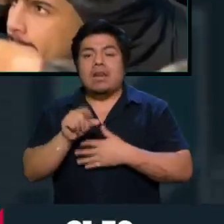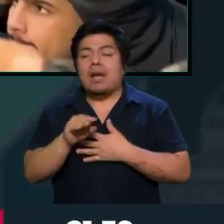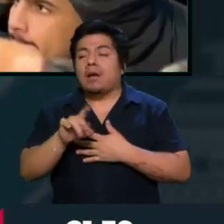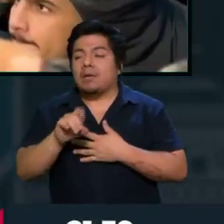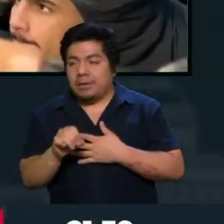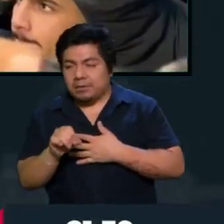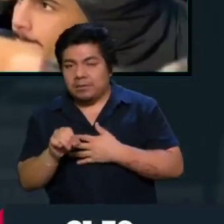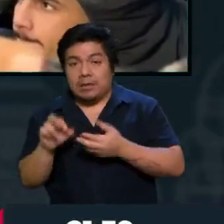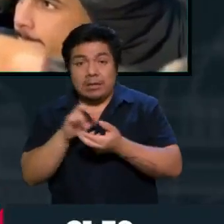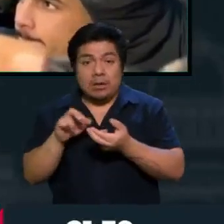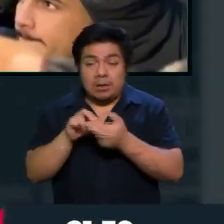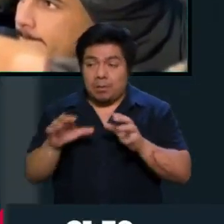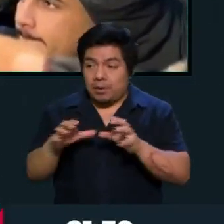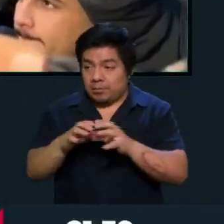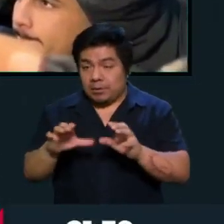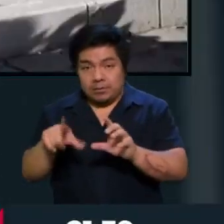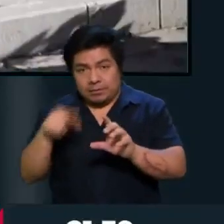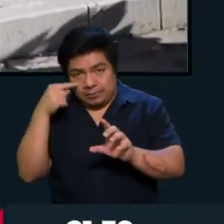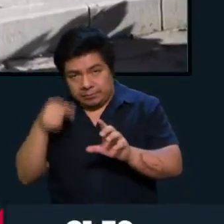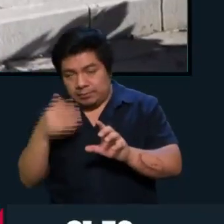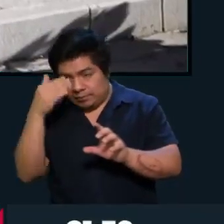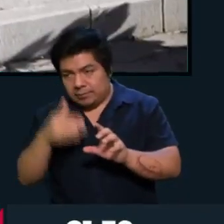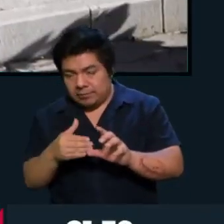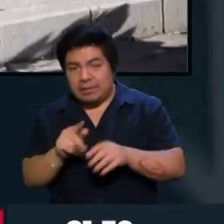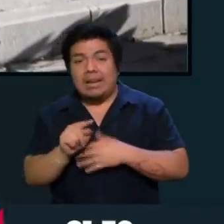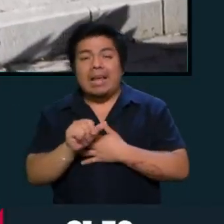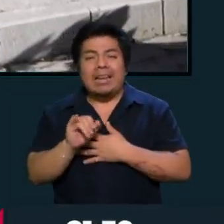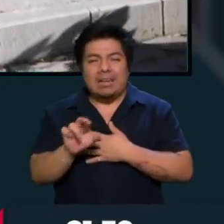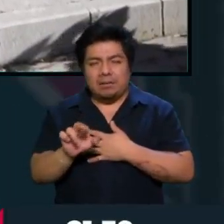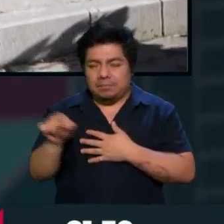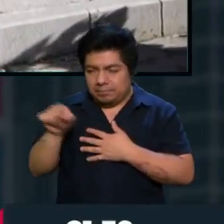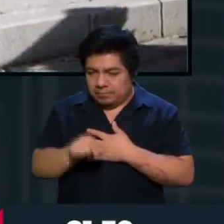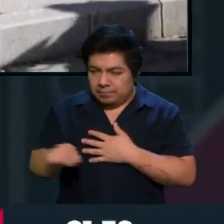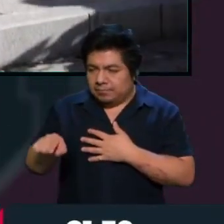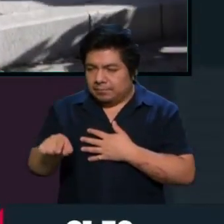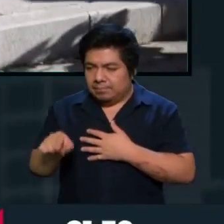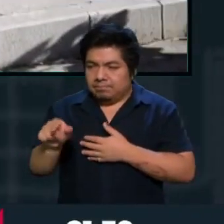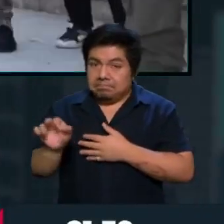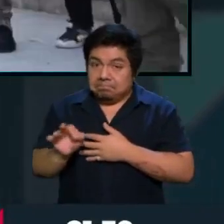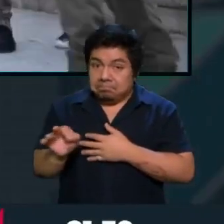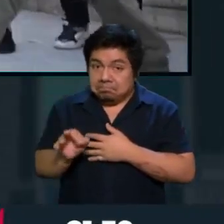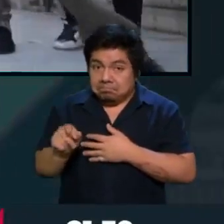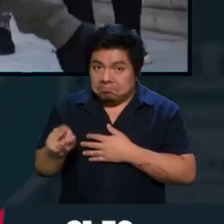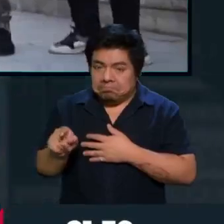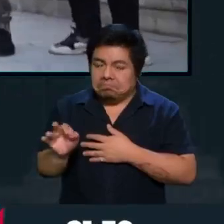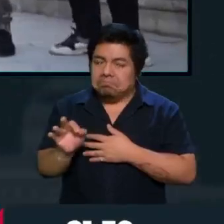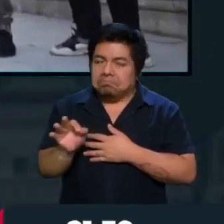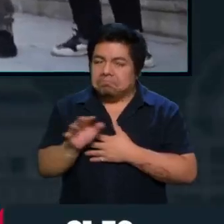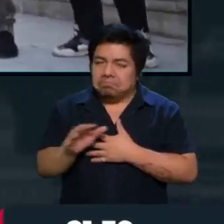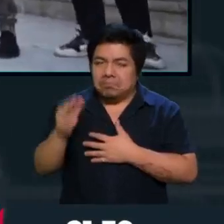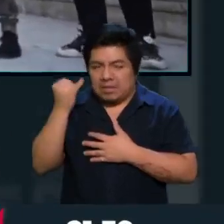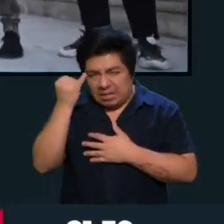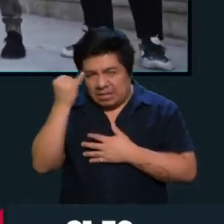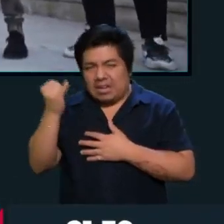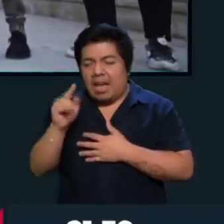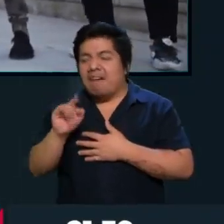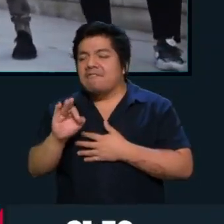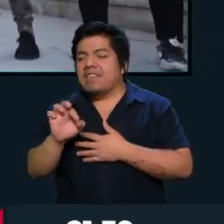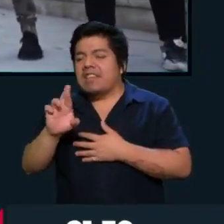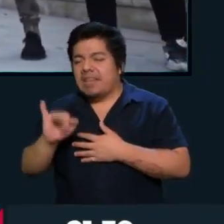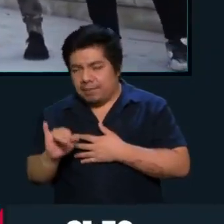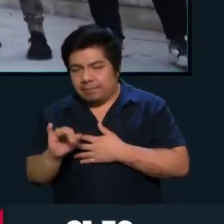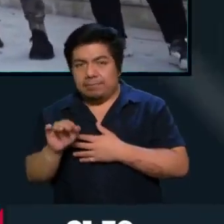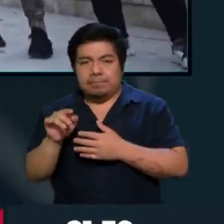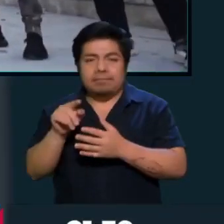república islámica en donde bajo el régimen Tahrir puedan ellos, y con la ideología Takfiri, puedan